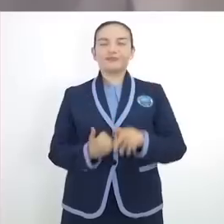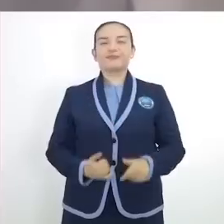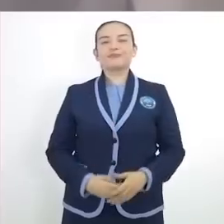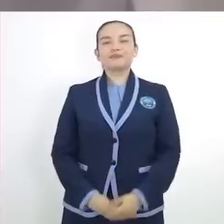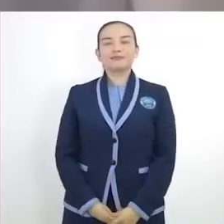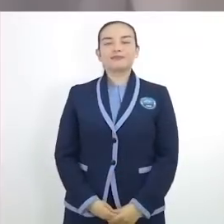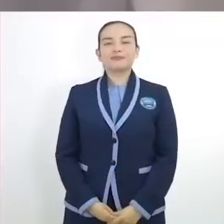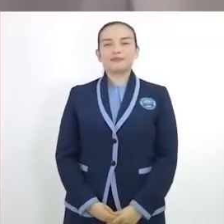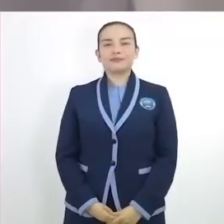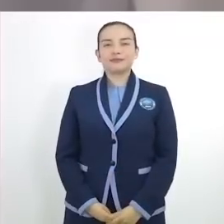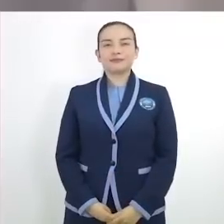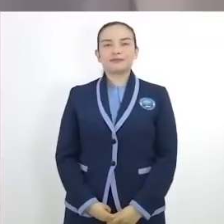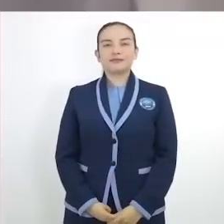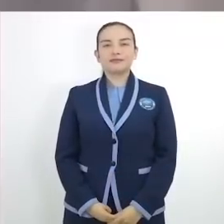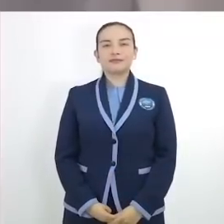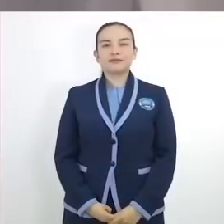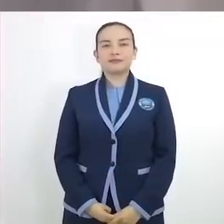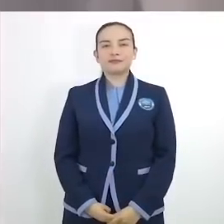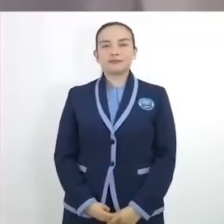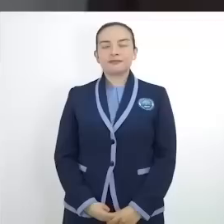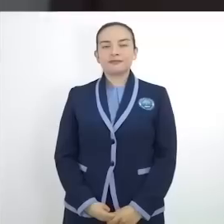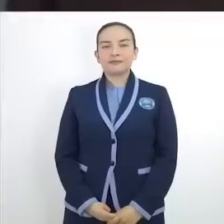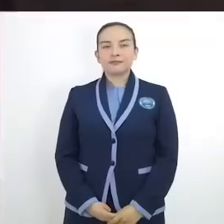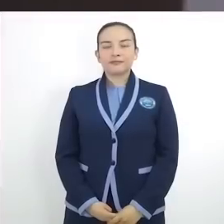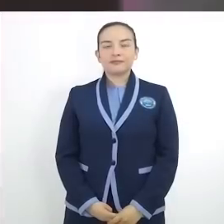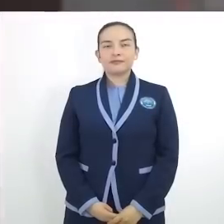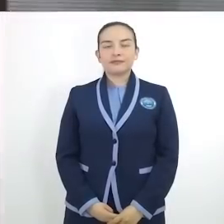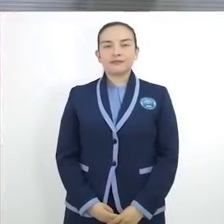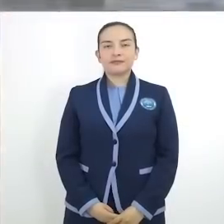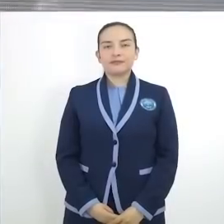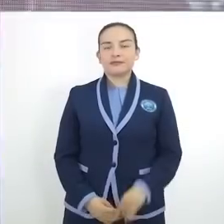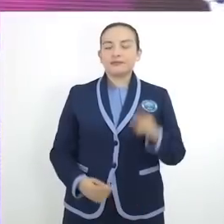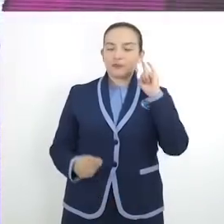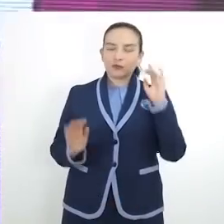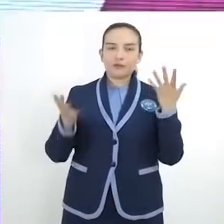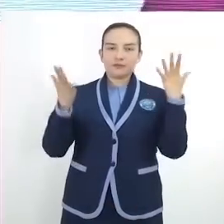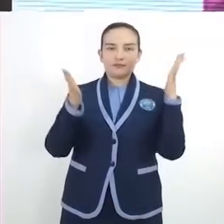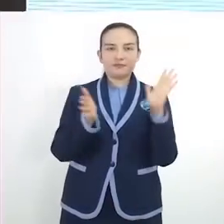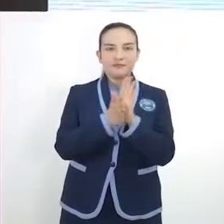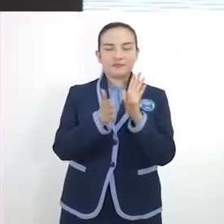Fundación Internacional María Luisa de Moreno.